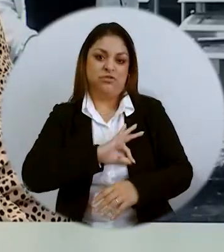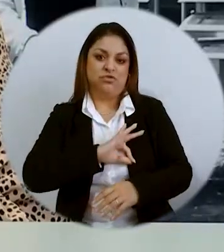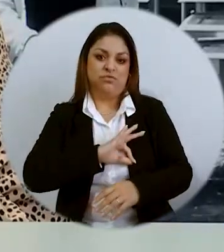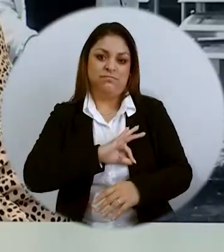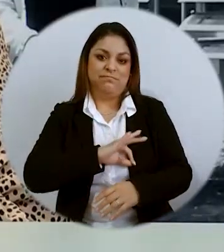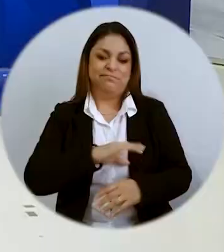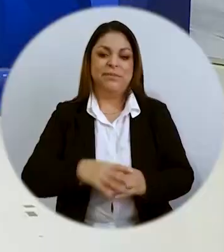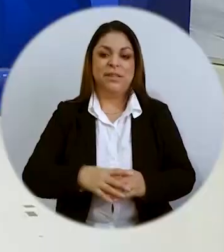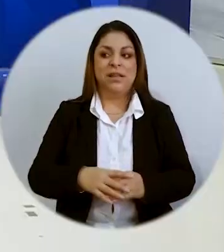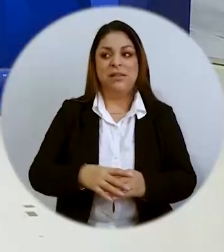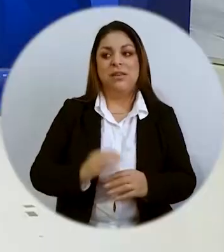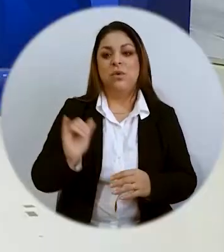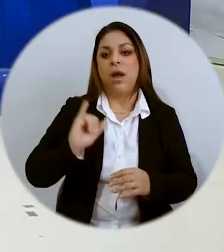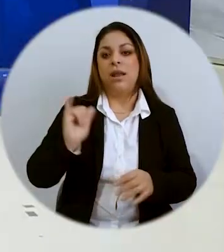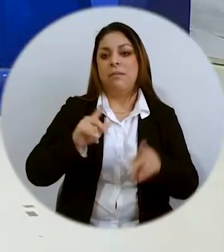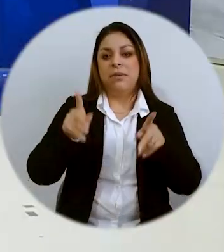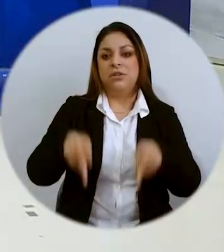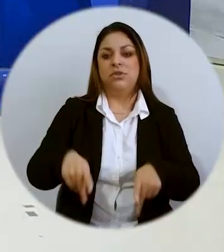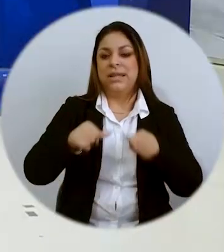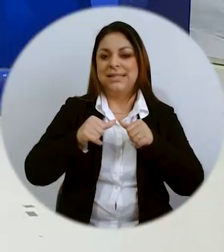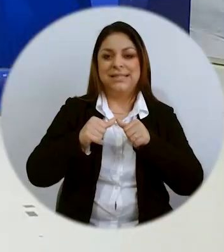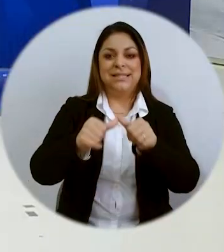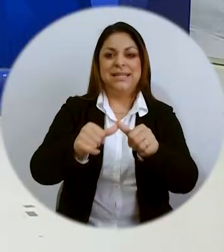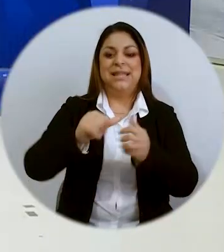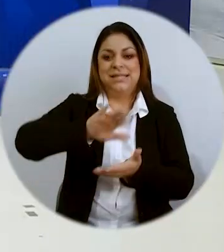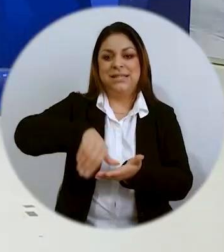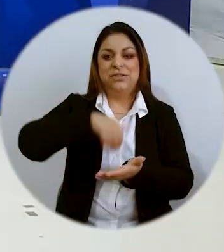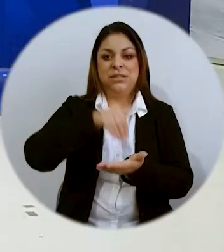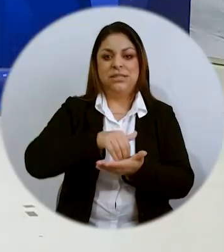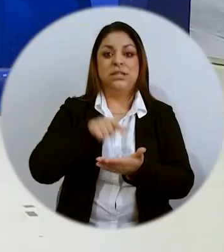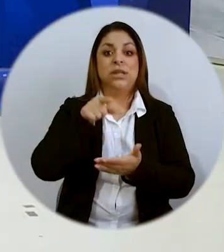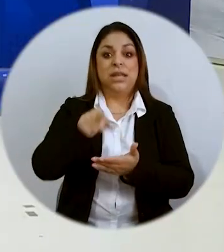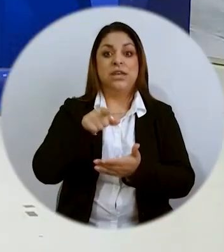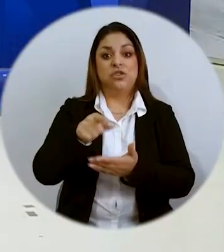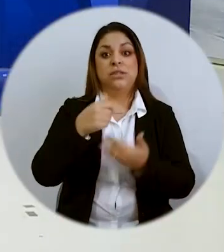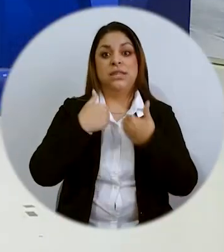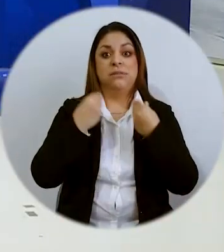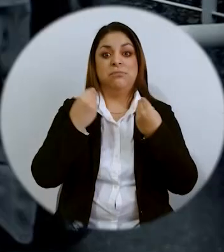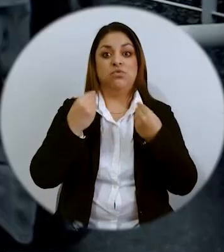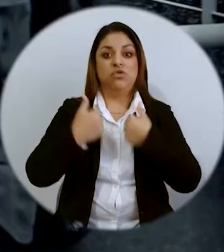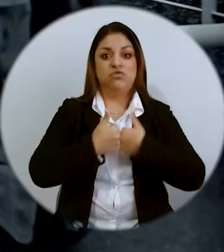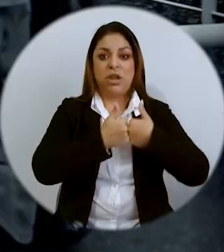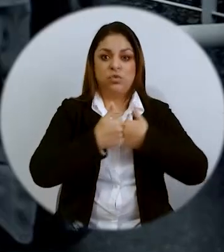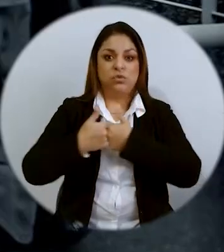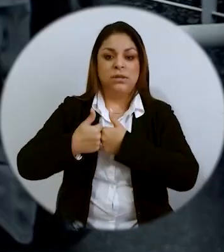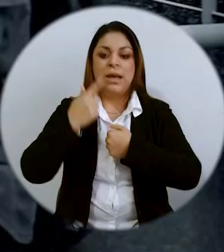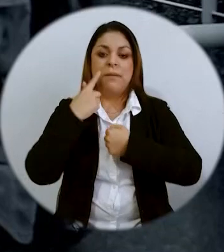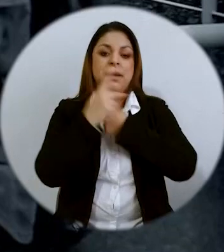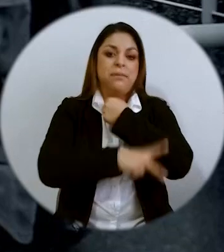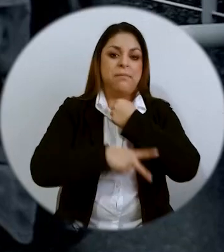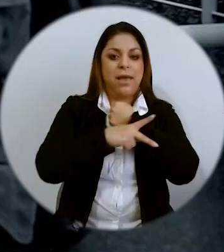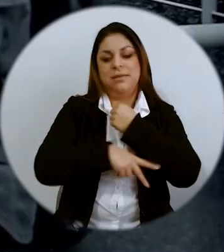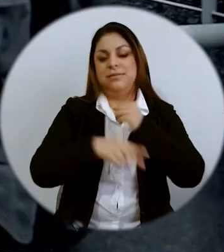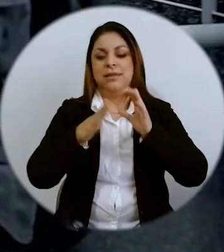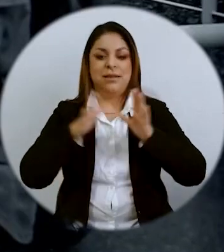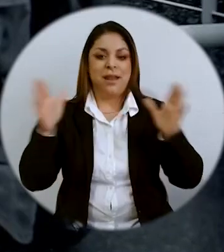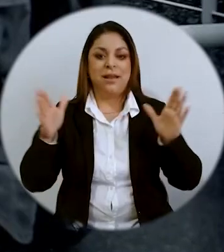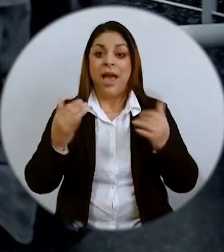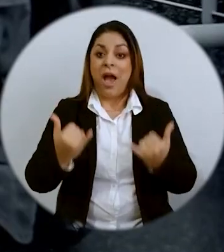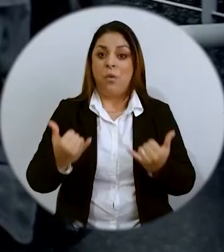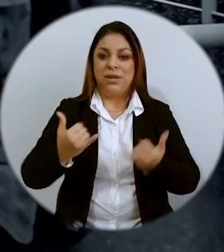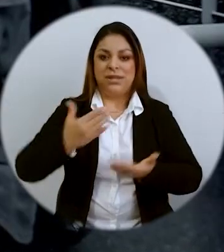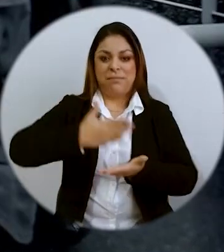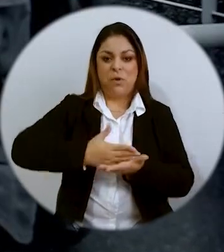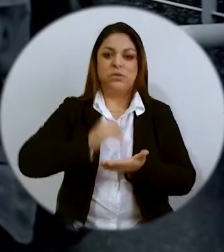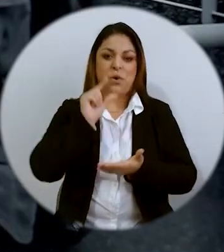pueda la tecnología. Sí, al final la persona sigue siendo el centro. Siempre. Y esto involucra múltiples retos, tanto para nuestro país como para el